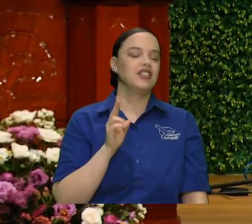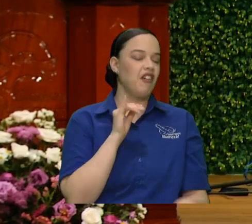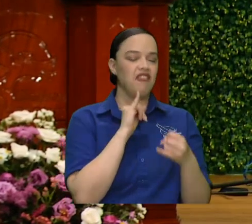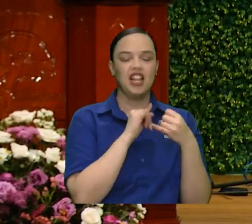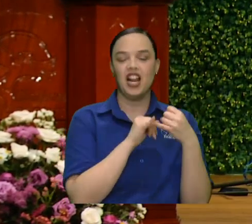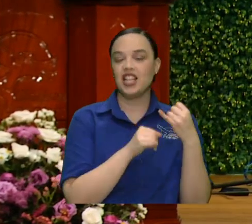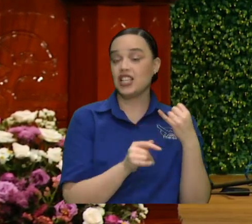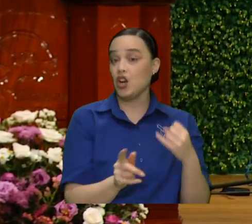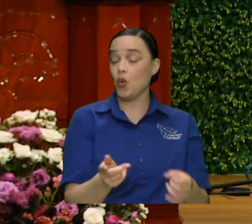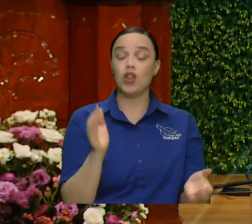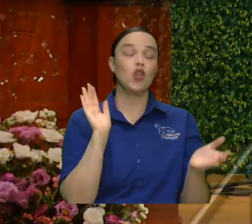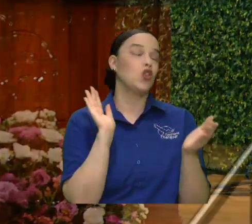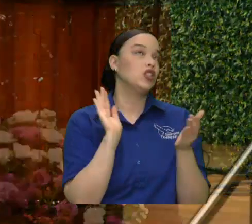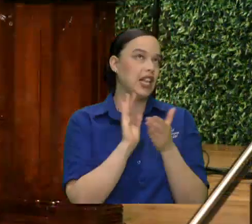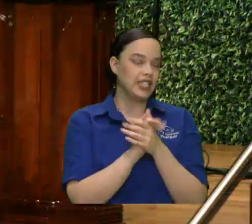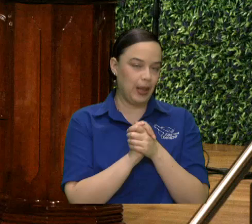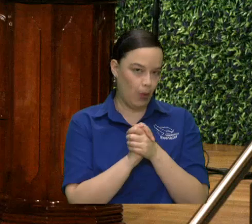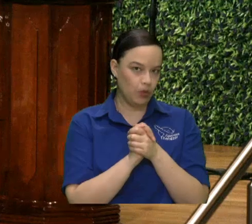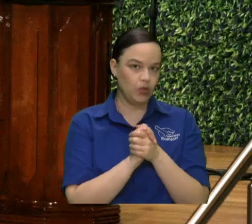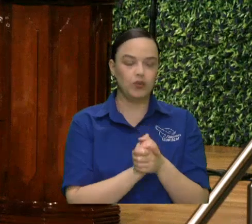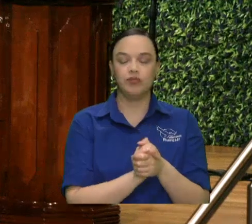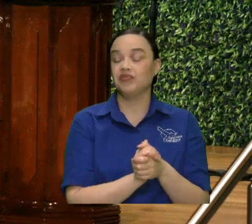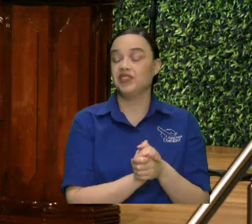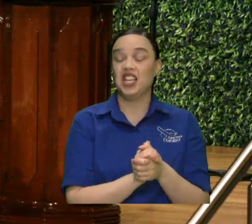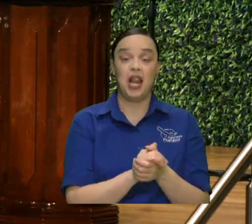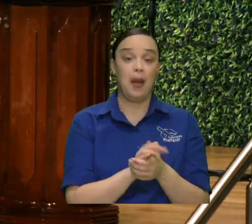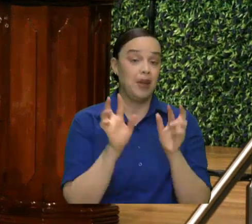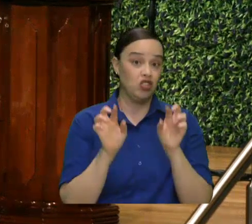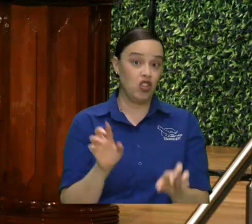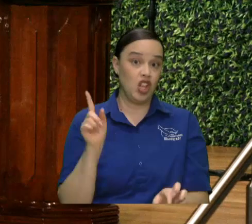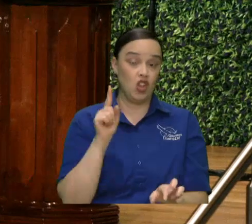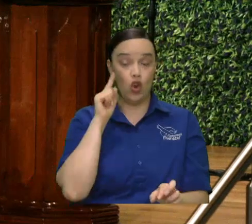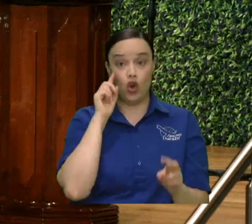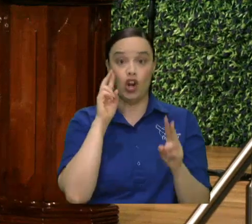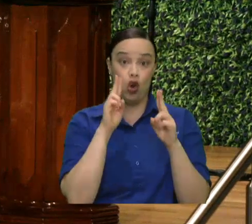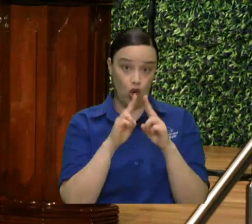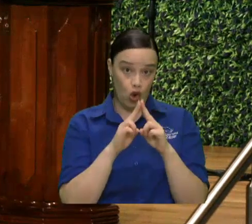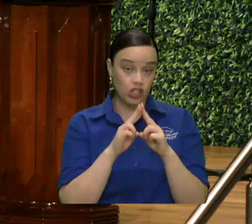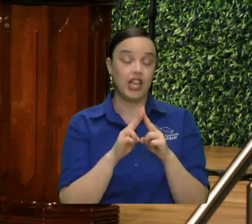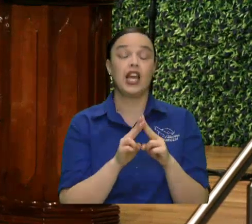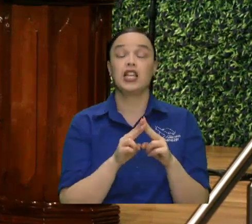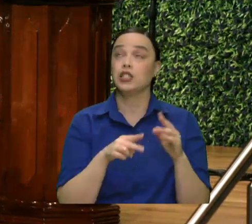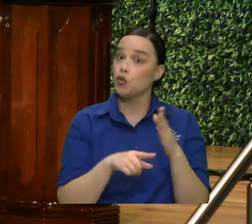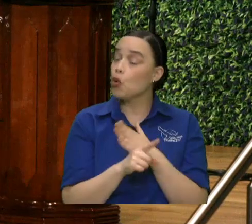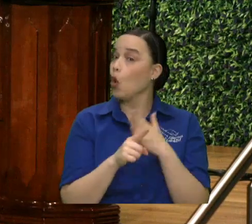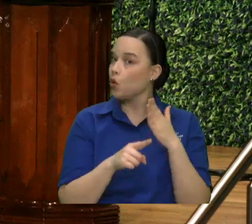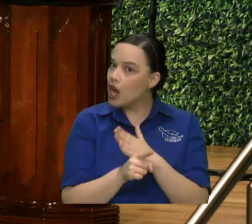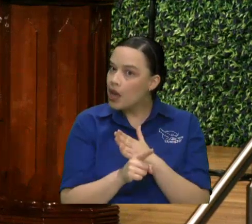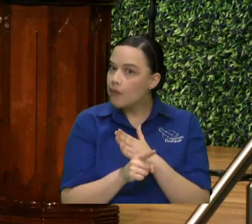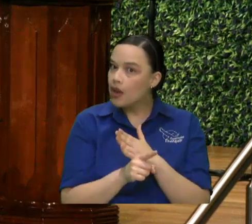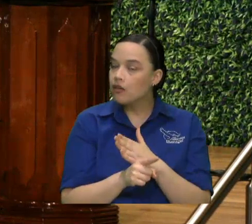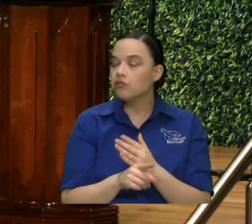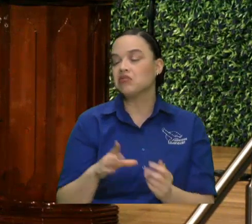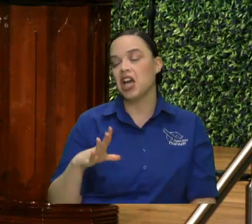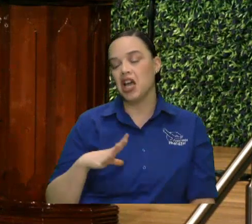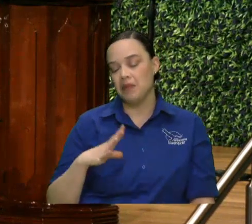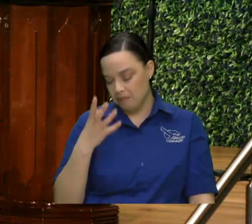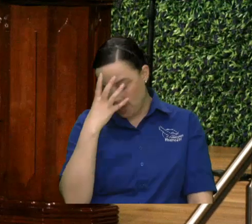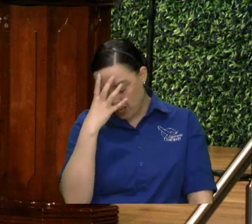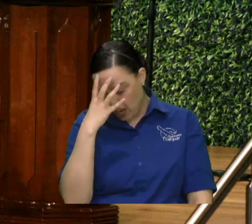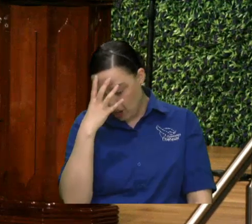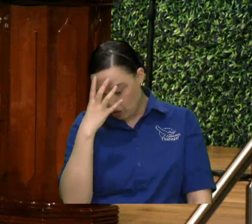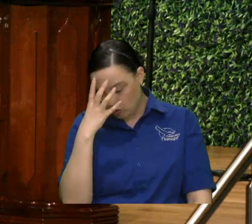hermano si esta persona lo reconoce que eso es un problema porque como lo como hemos aprendido hay pecados hermanos que